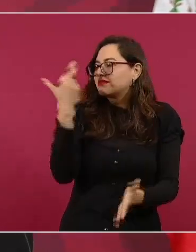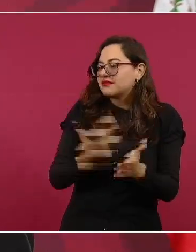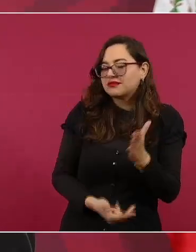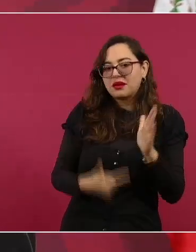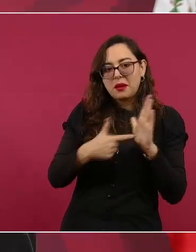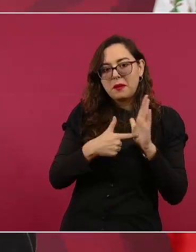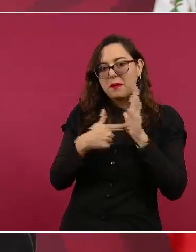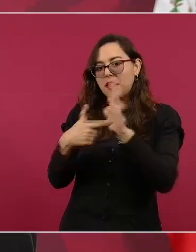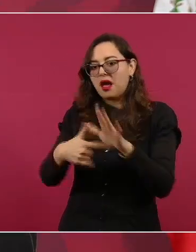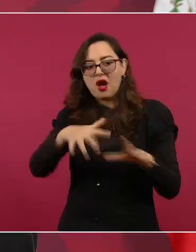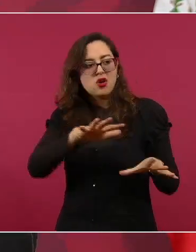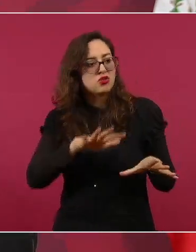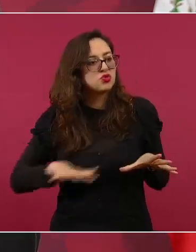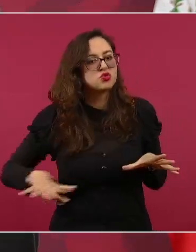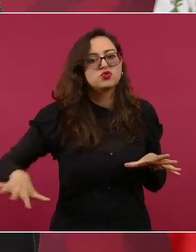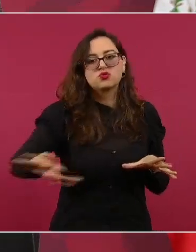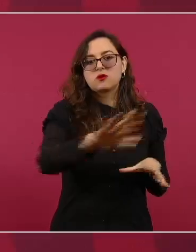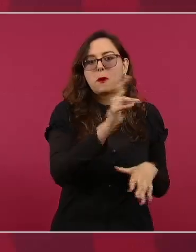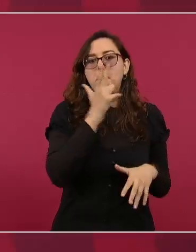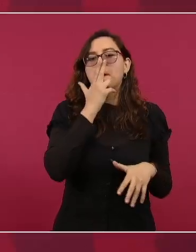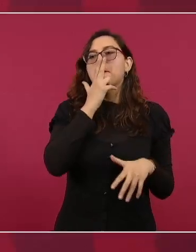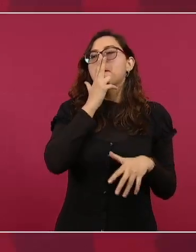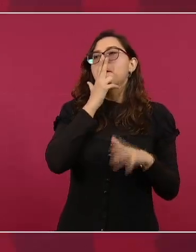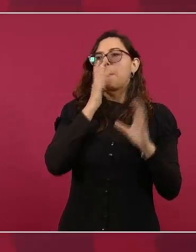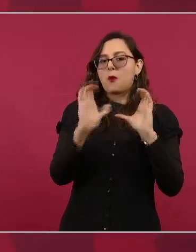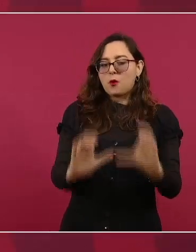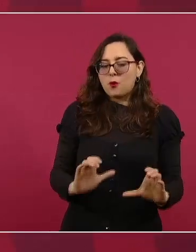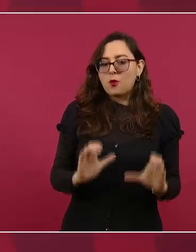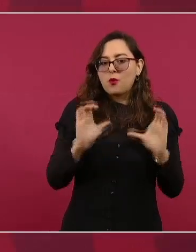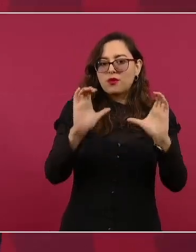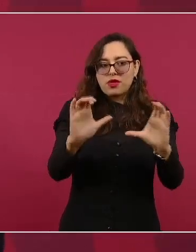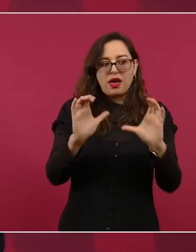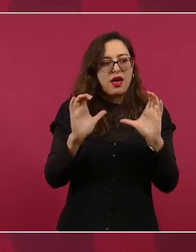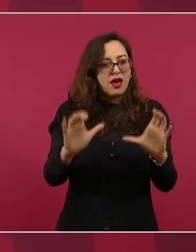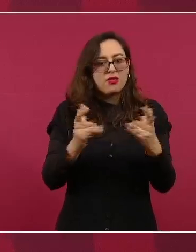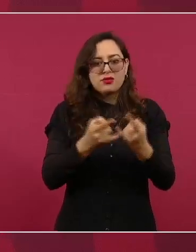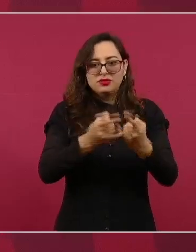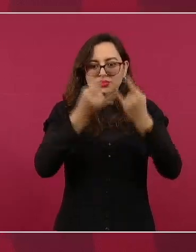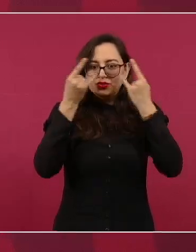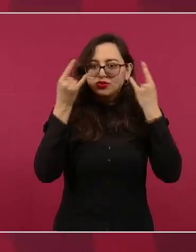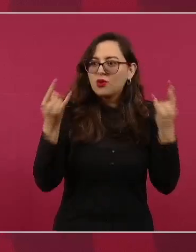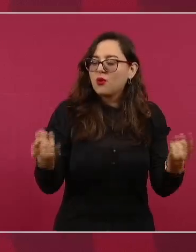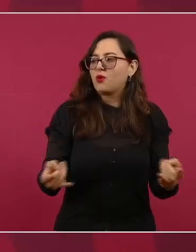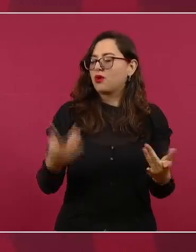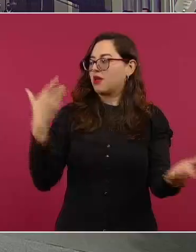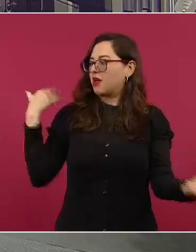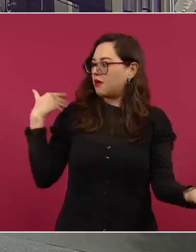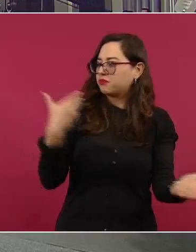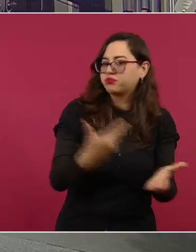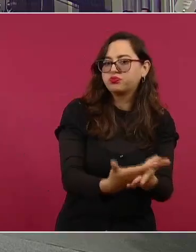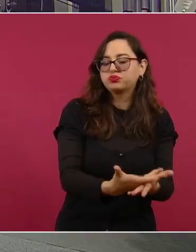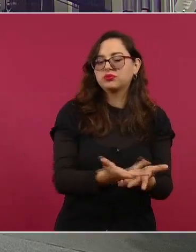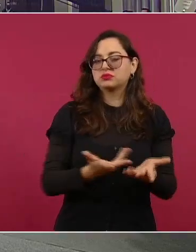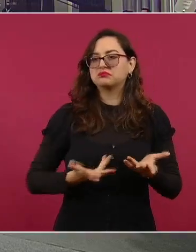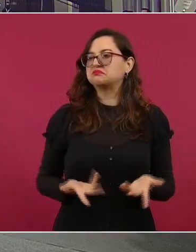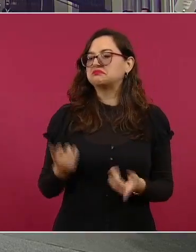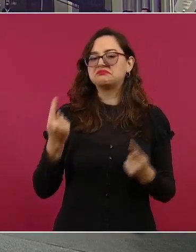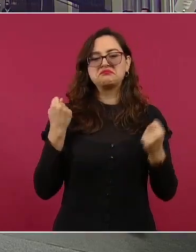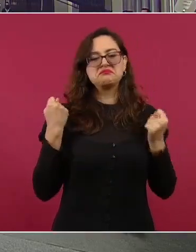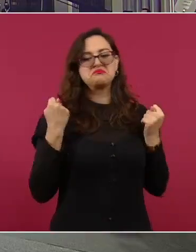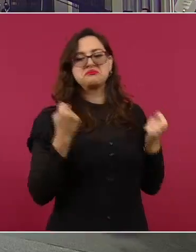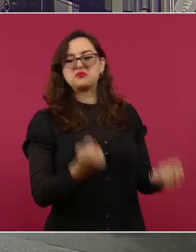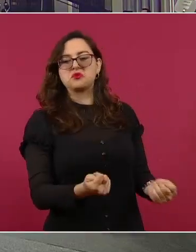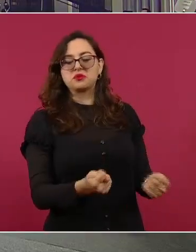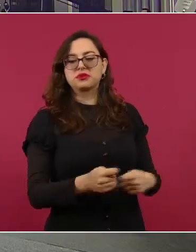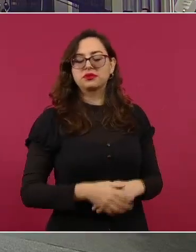completamente una zona que pertenece al patrimonio histórico. Imagínense el